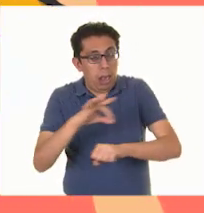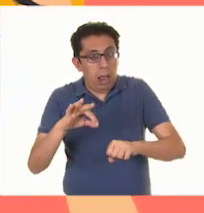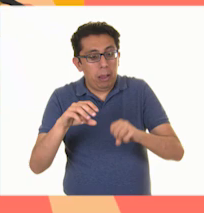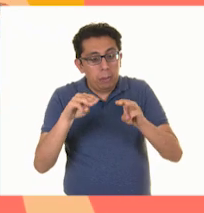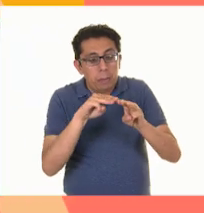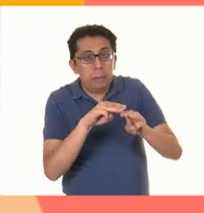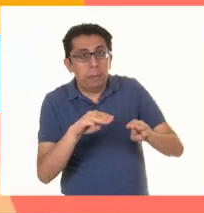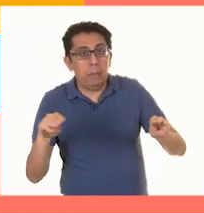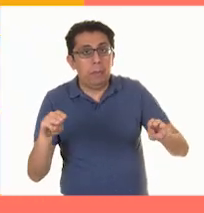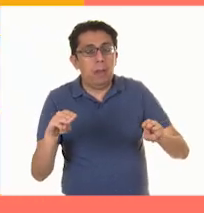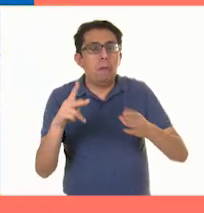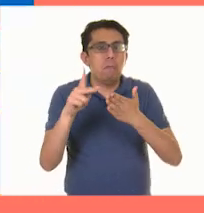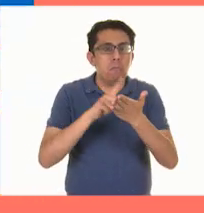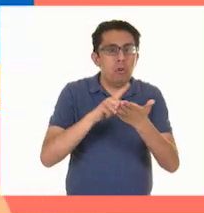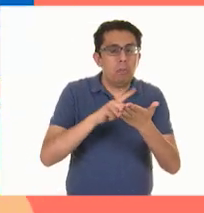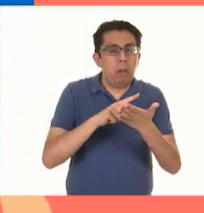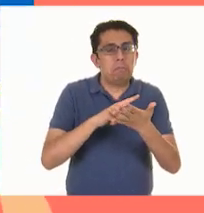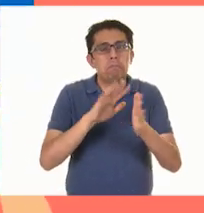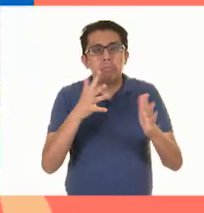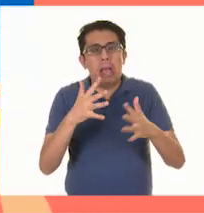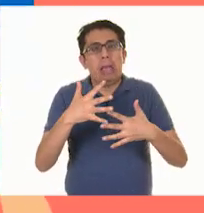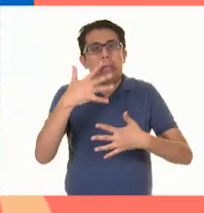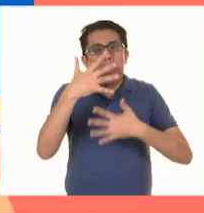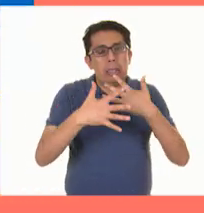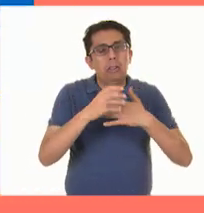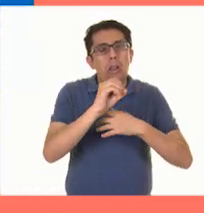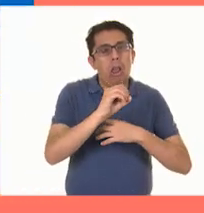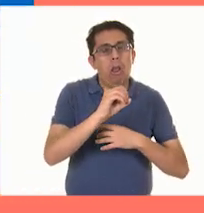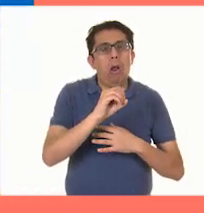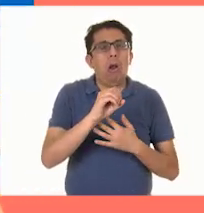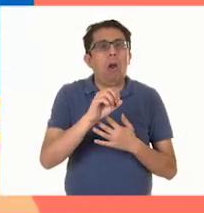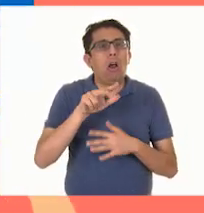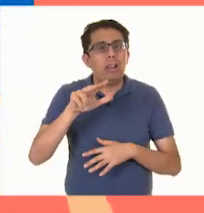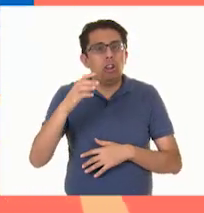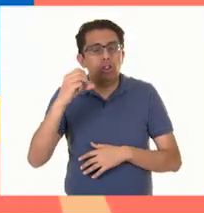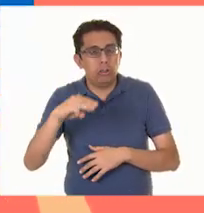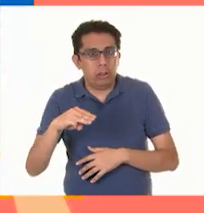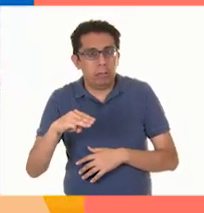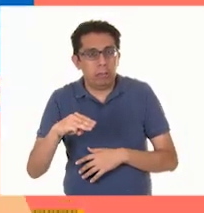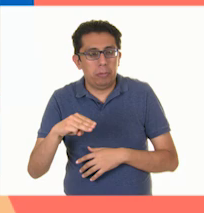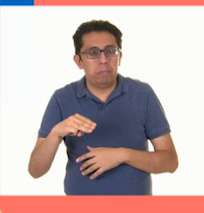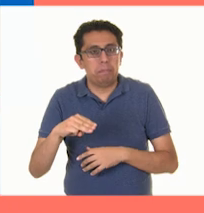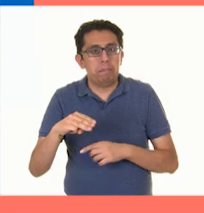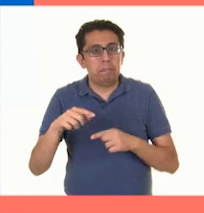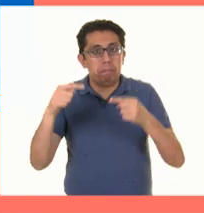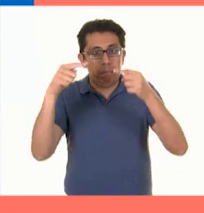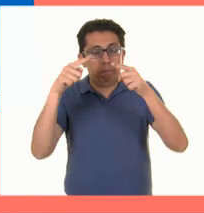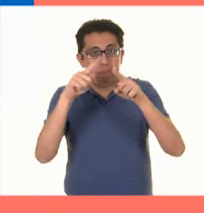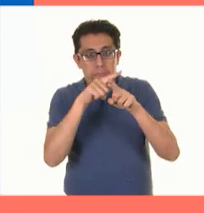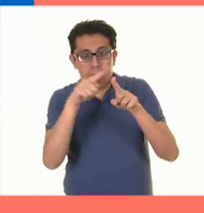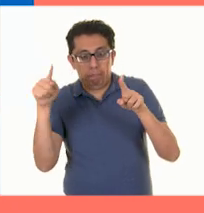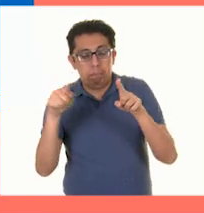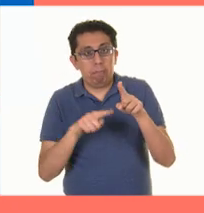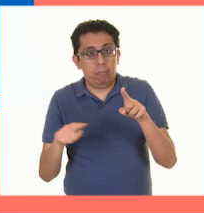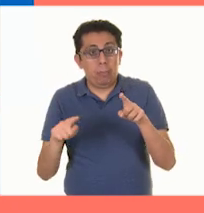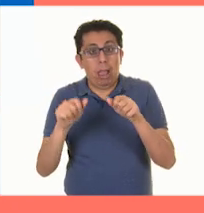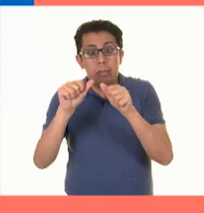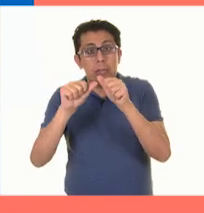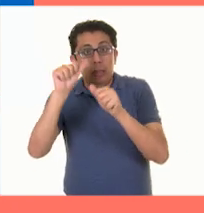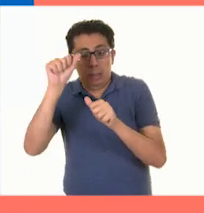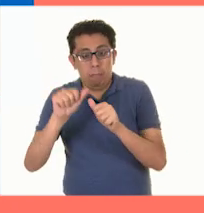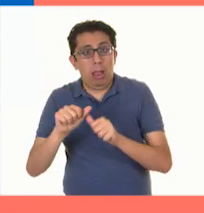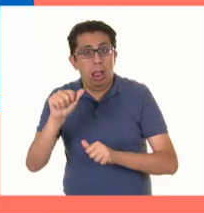el plumón o la pluma de 15 a 18 centímetros de largo de un lado, dejando un margen de